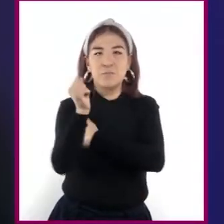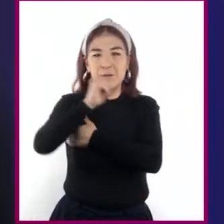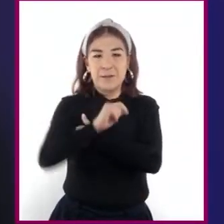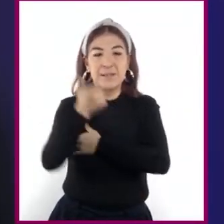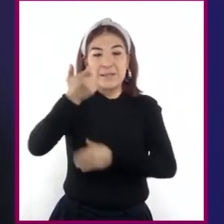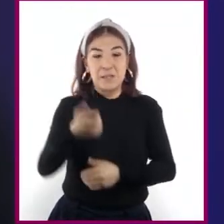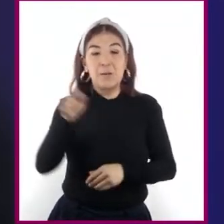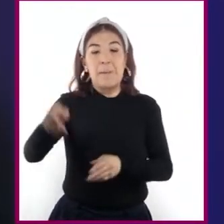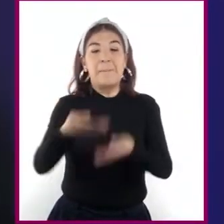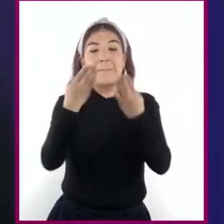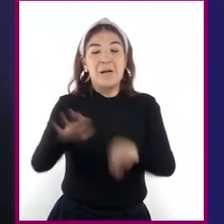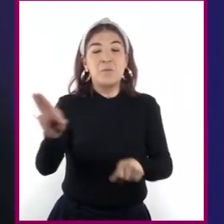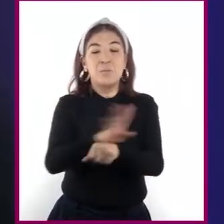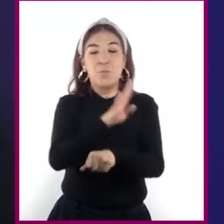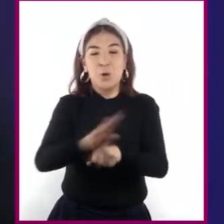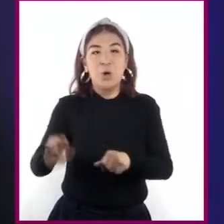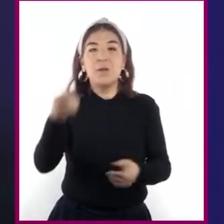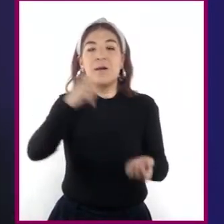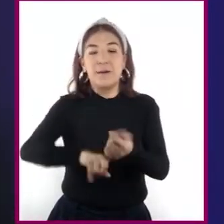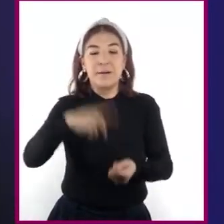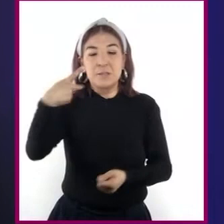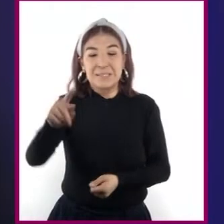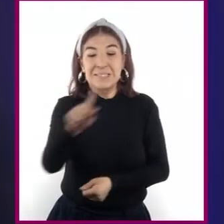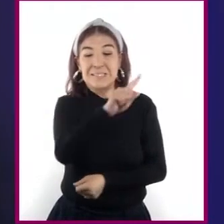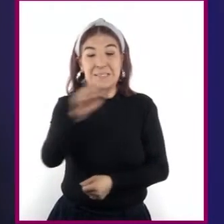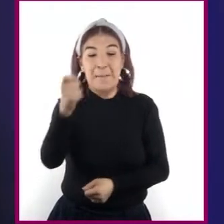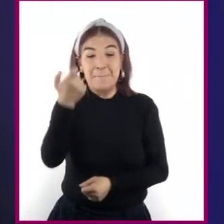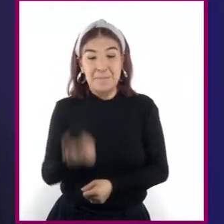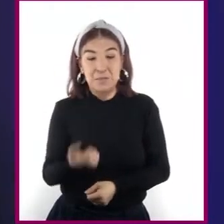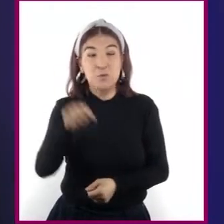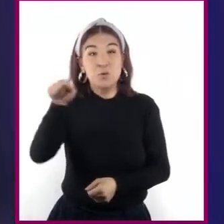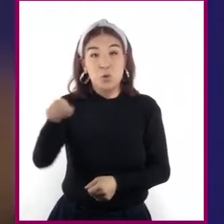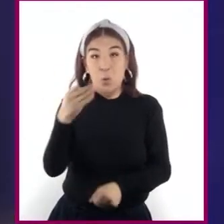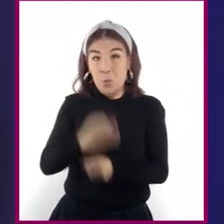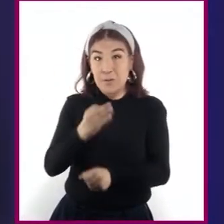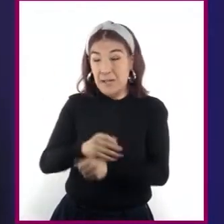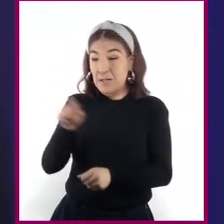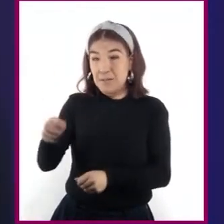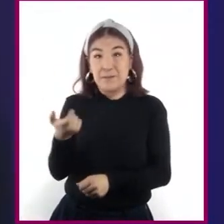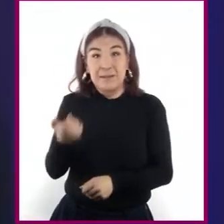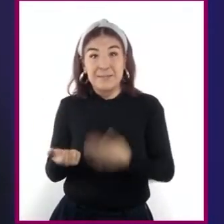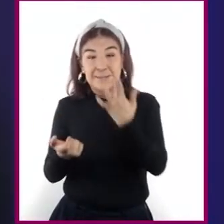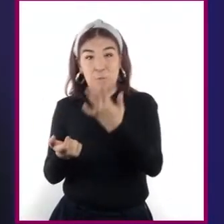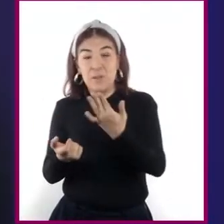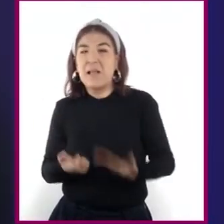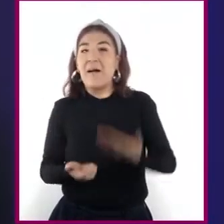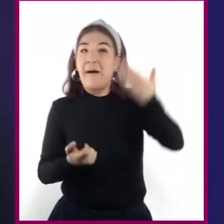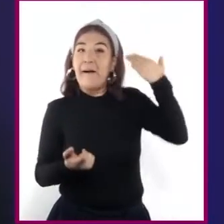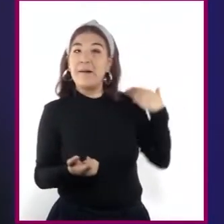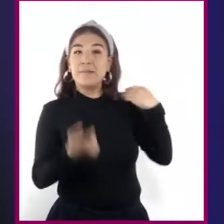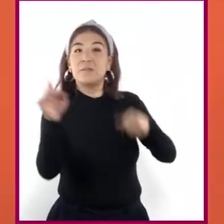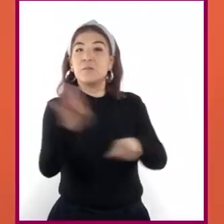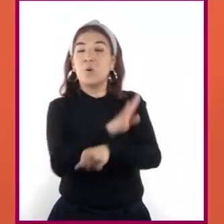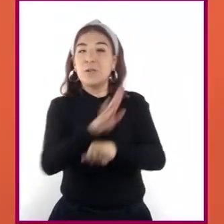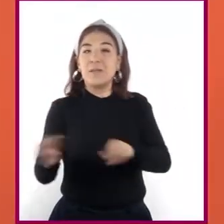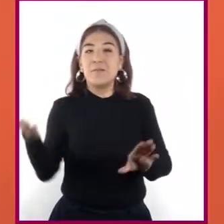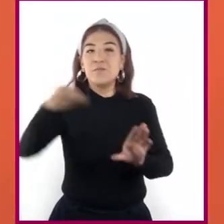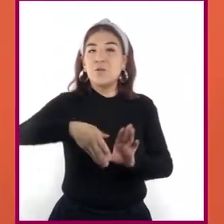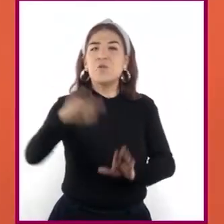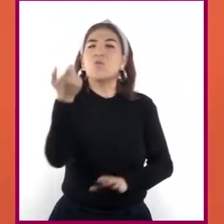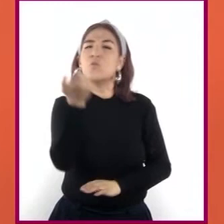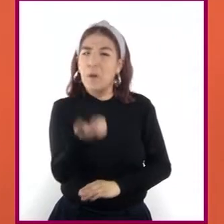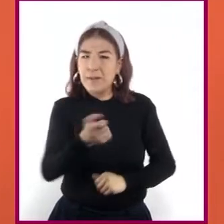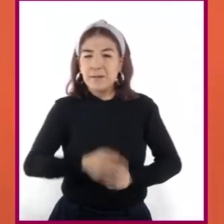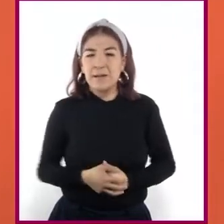del banco de 100 pesos. Si su saldo ahora es de 50 pesos, ¿cuál era su saldo antes de la bonificación? Maestra